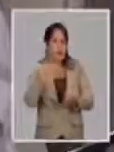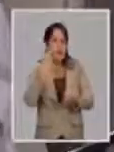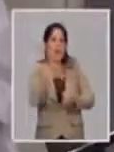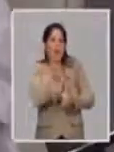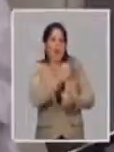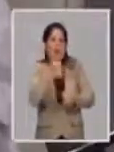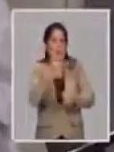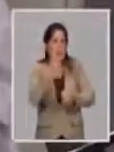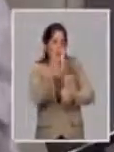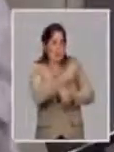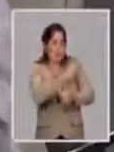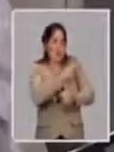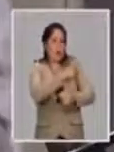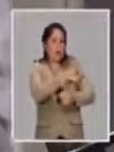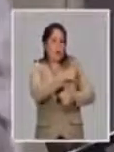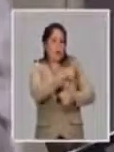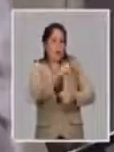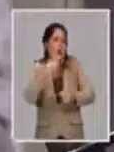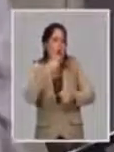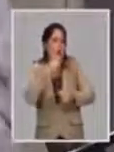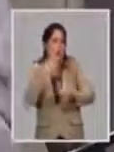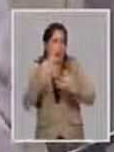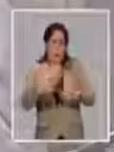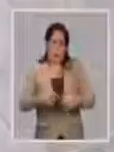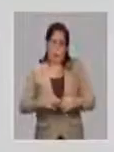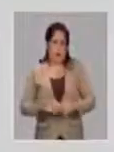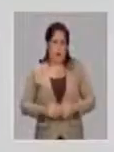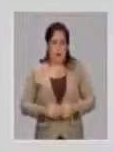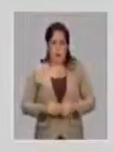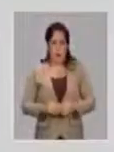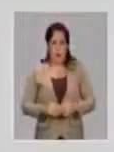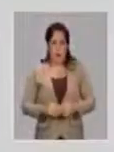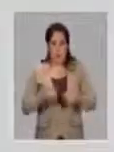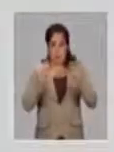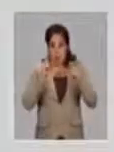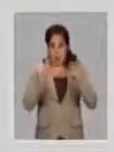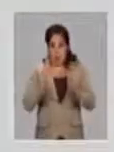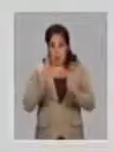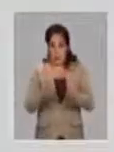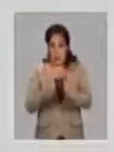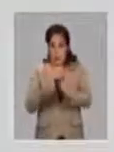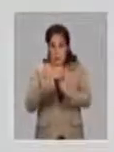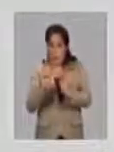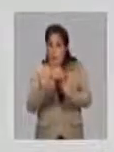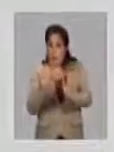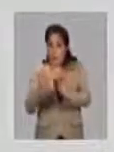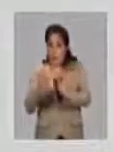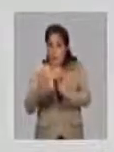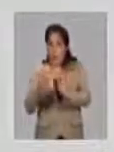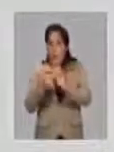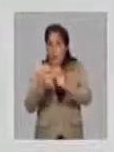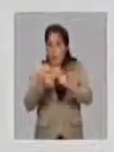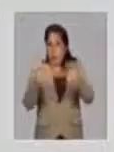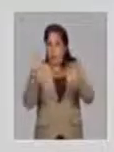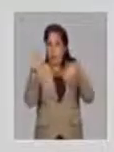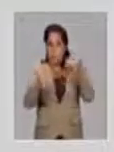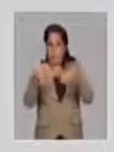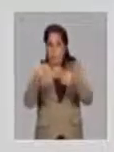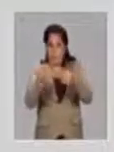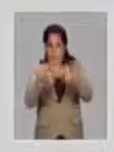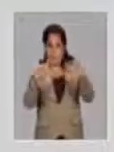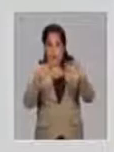ocurre al sujeto durante el periodo de observación después de haber recibido la vacunación. Y en el caso del fase 2, donde ya la muestra se